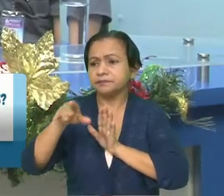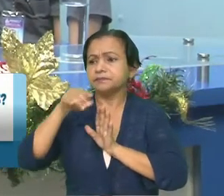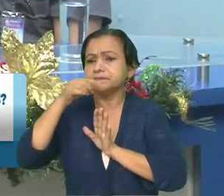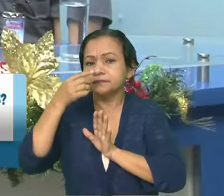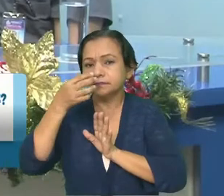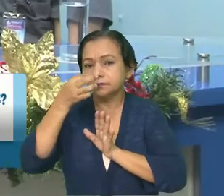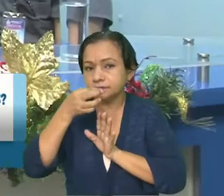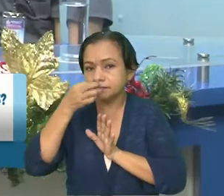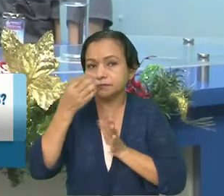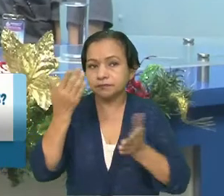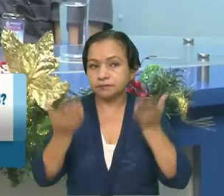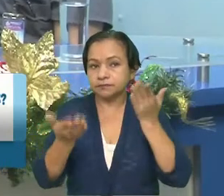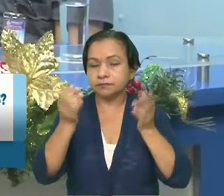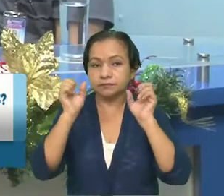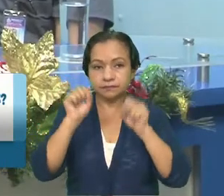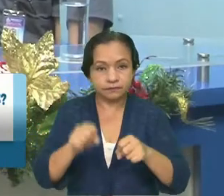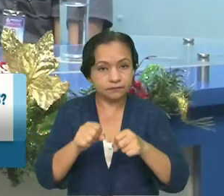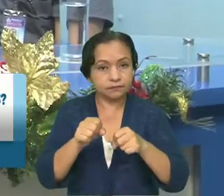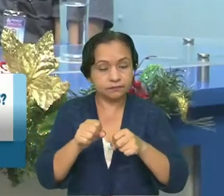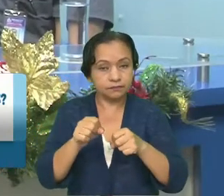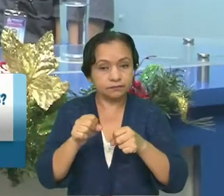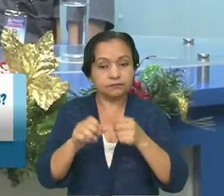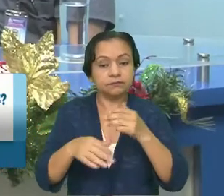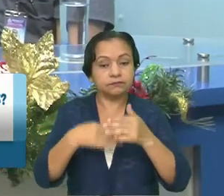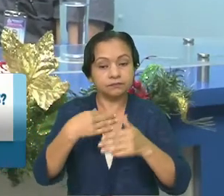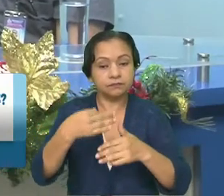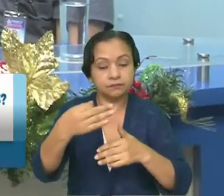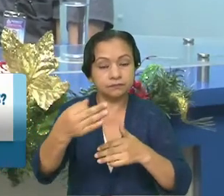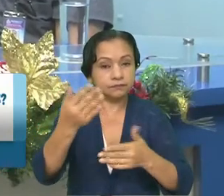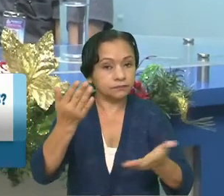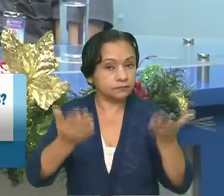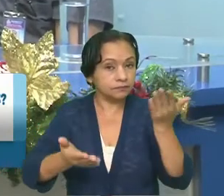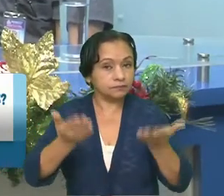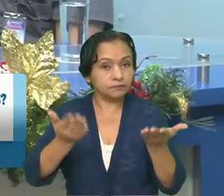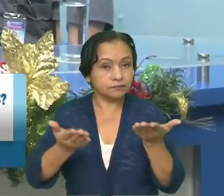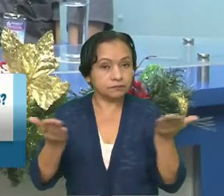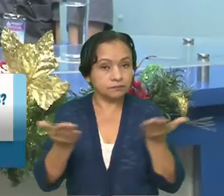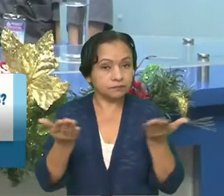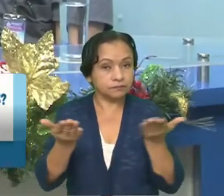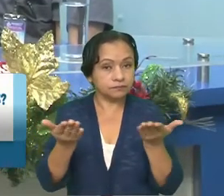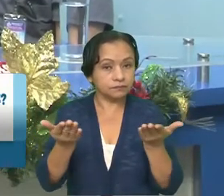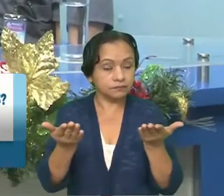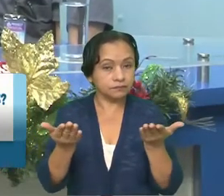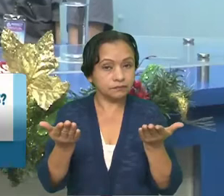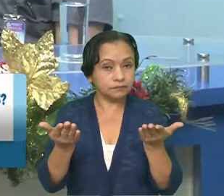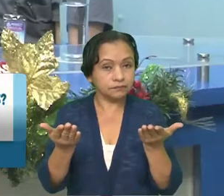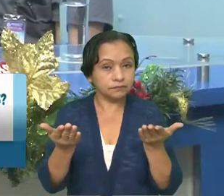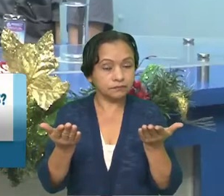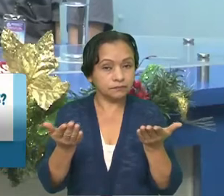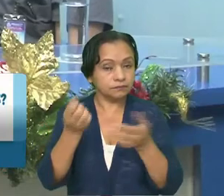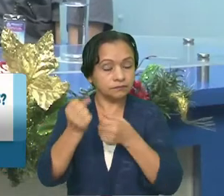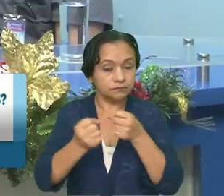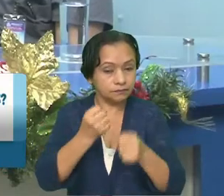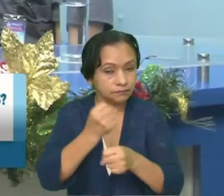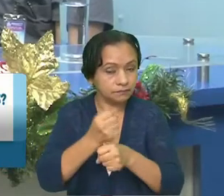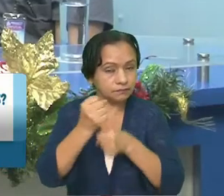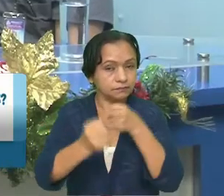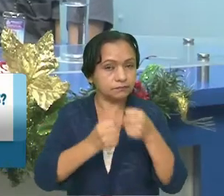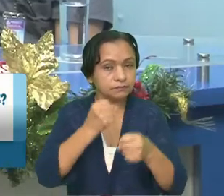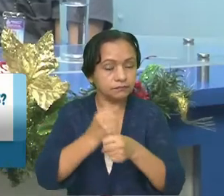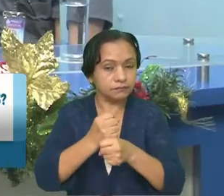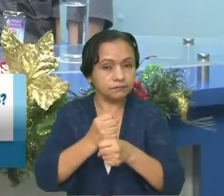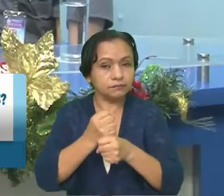enfermedad, le puede causar a cierto tiempo, no, quizás pasó años hasta que le